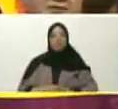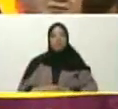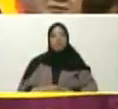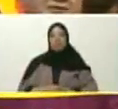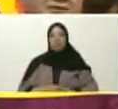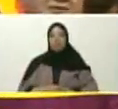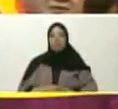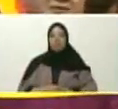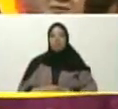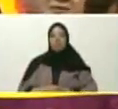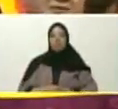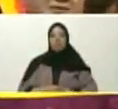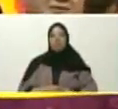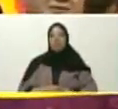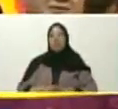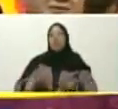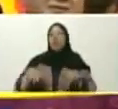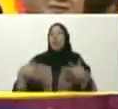¿Cuándo?